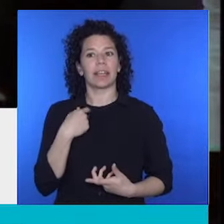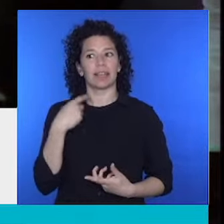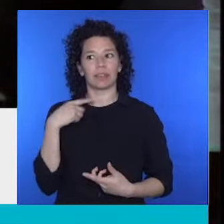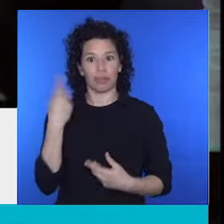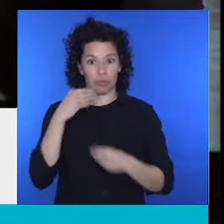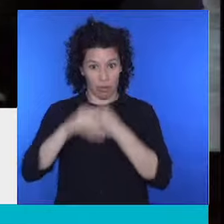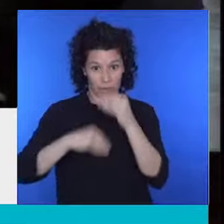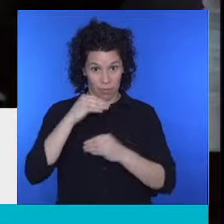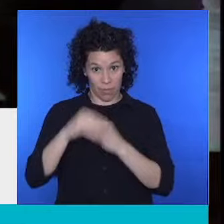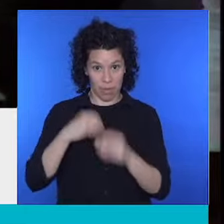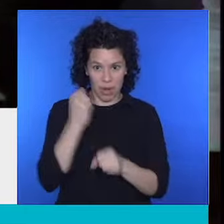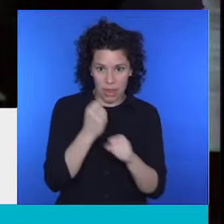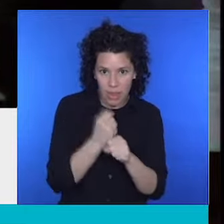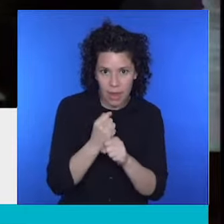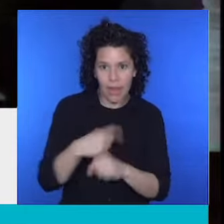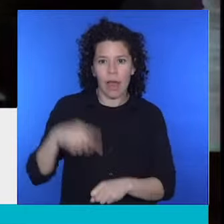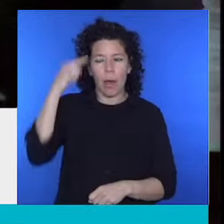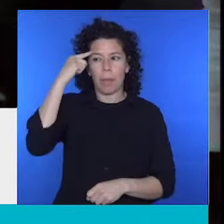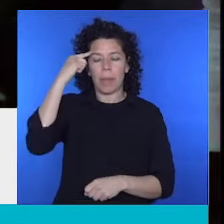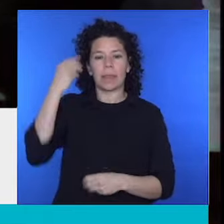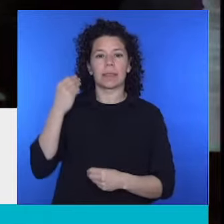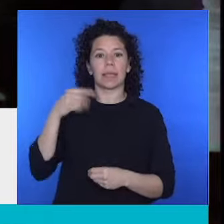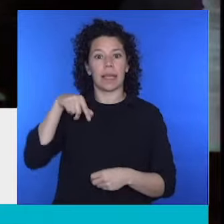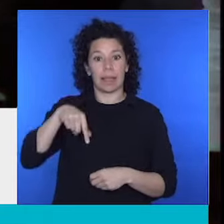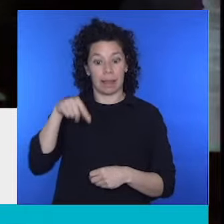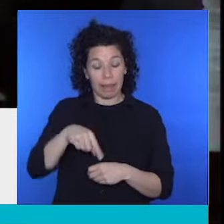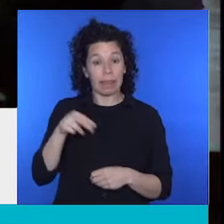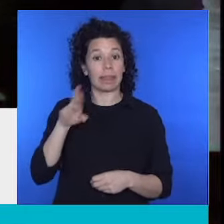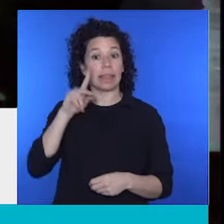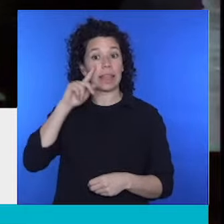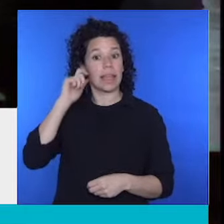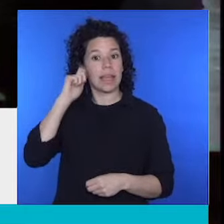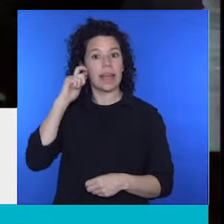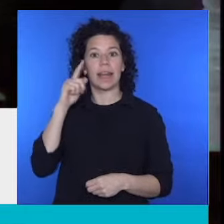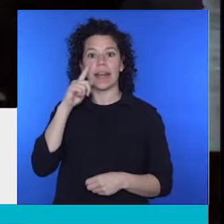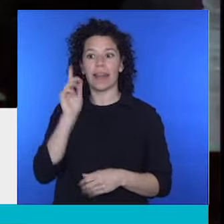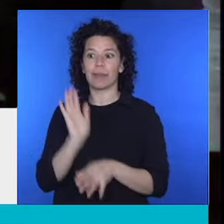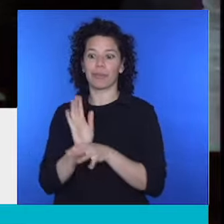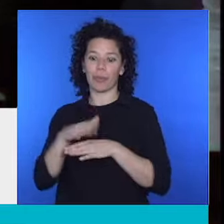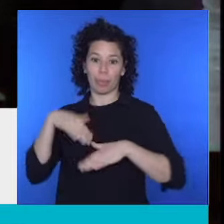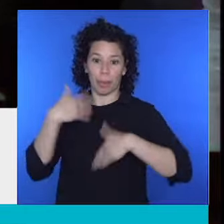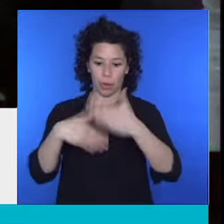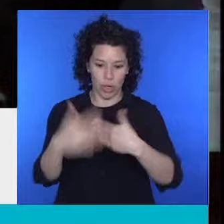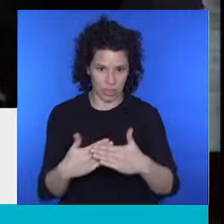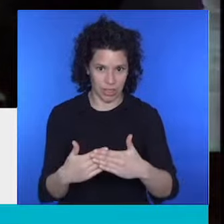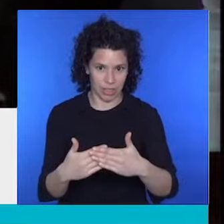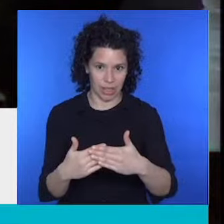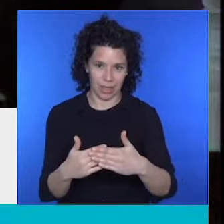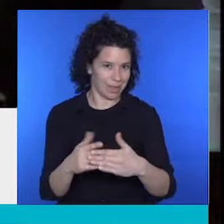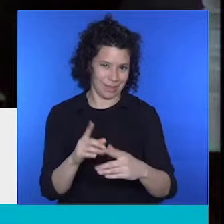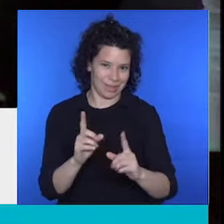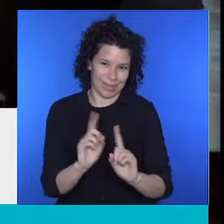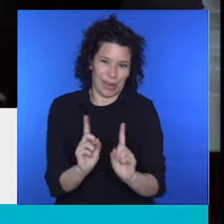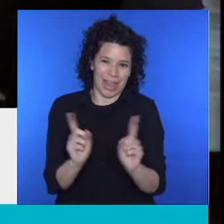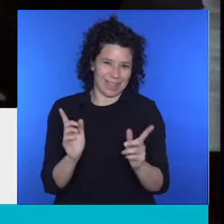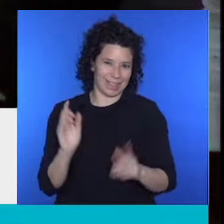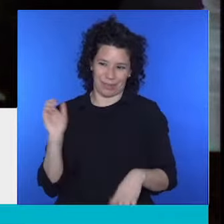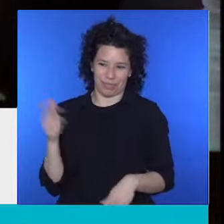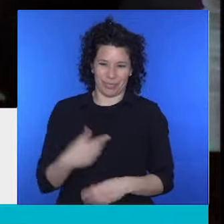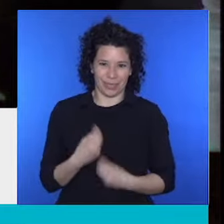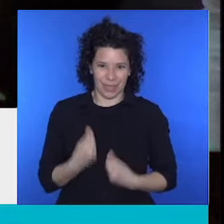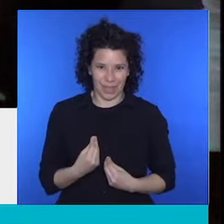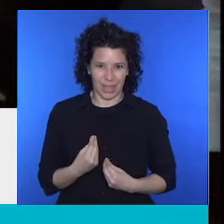este que este régimen tiene algo de progresivo para para los que la están pasando realmente mal en esta